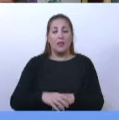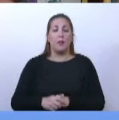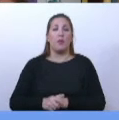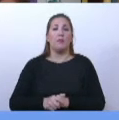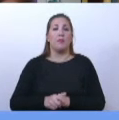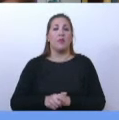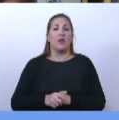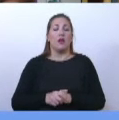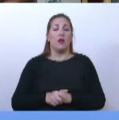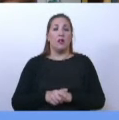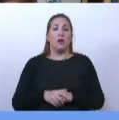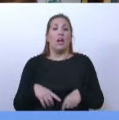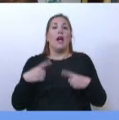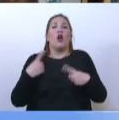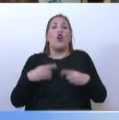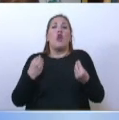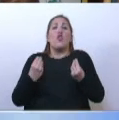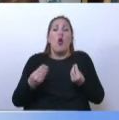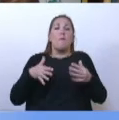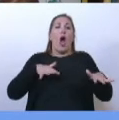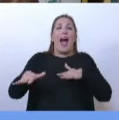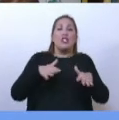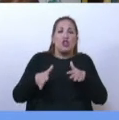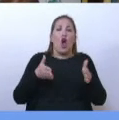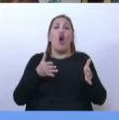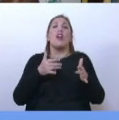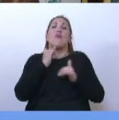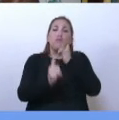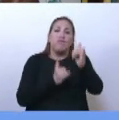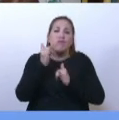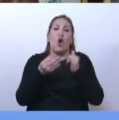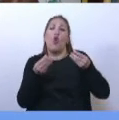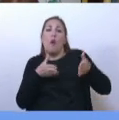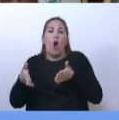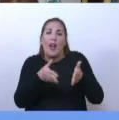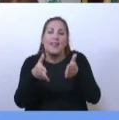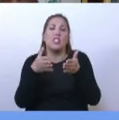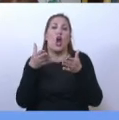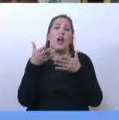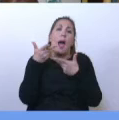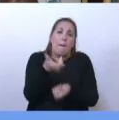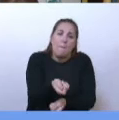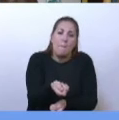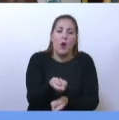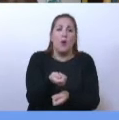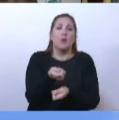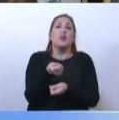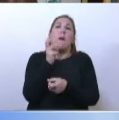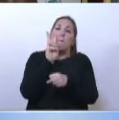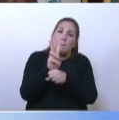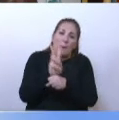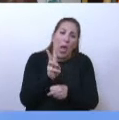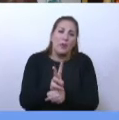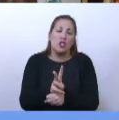las acciones de orientación de información de acompañamiento de prevención